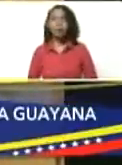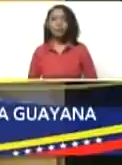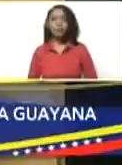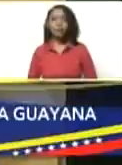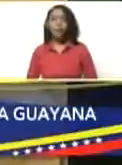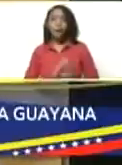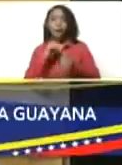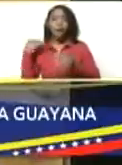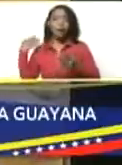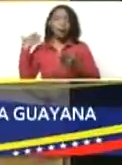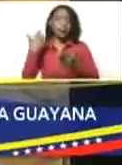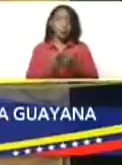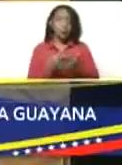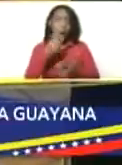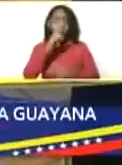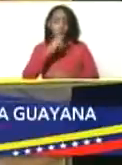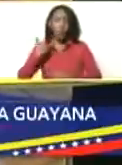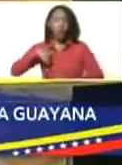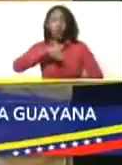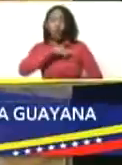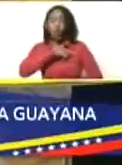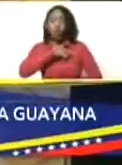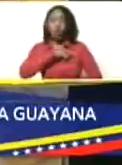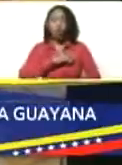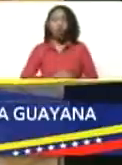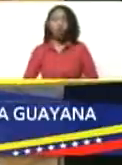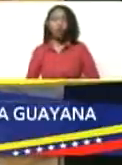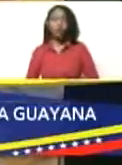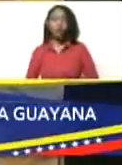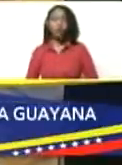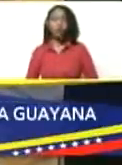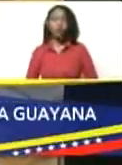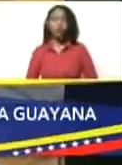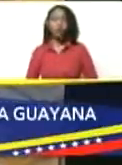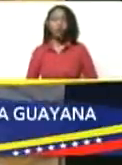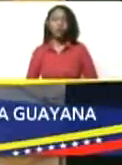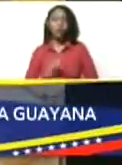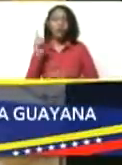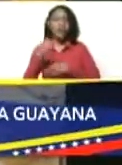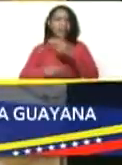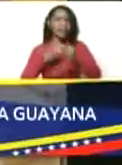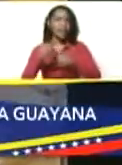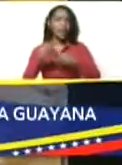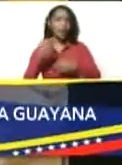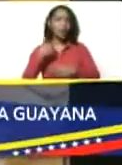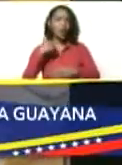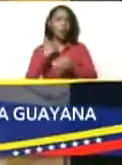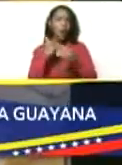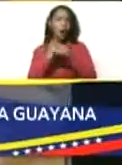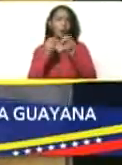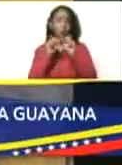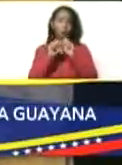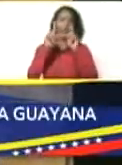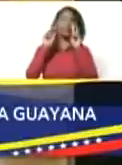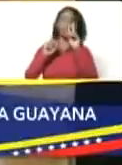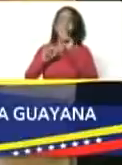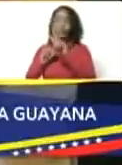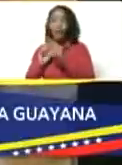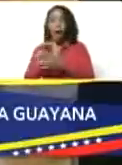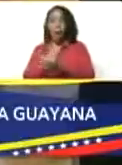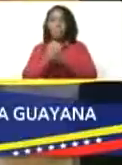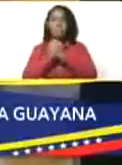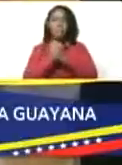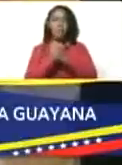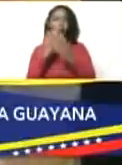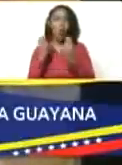Estos años para todos nosotros fueron de admiración y buena amistad con Nearle.